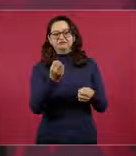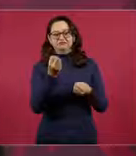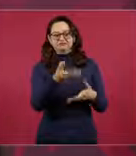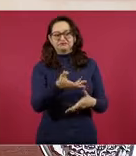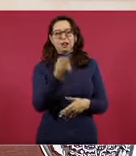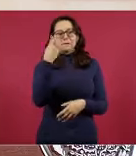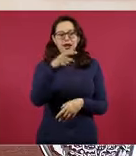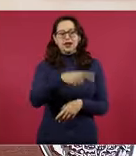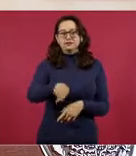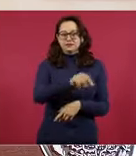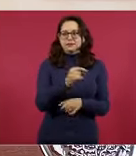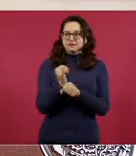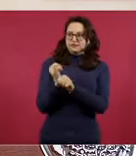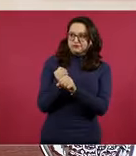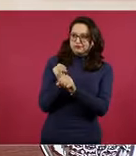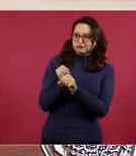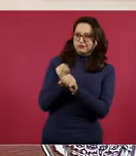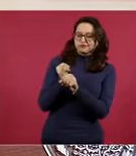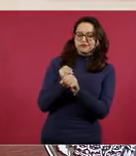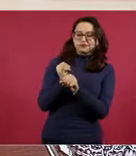de investigación.